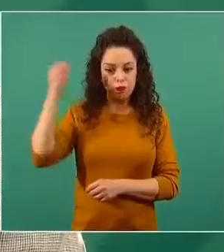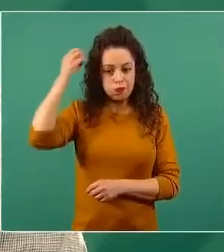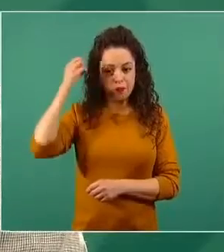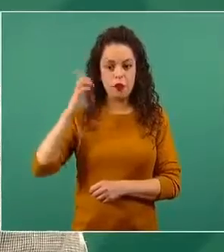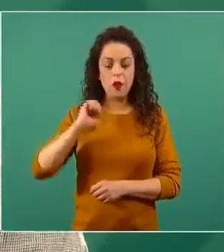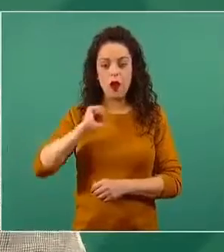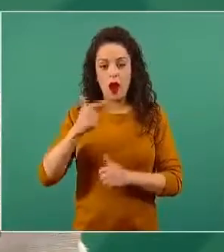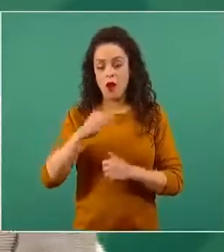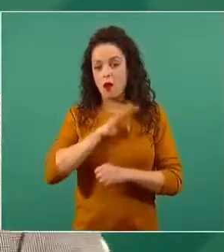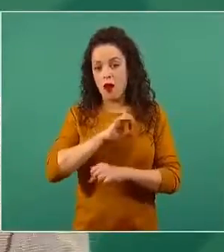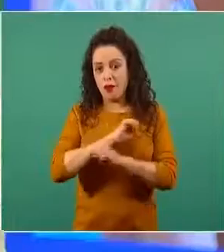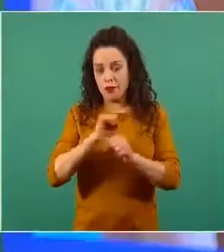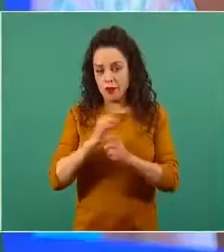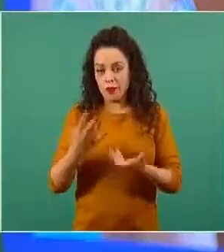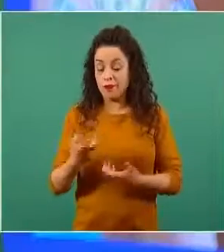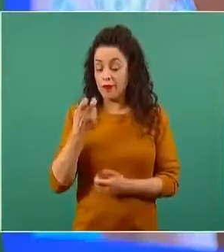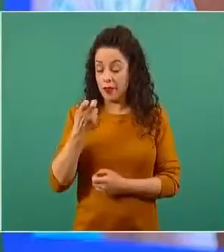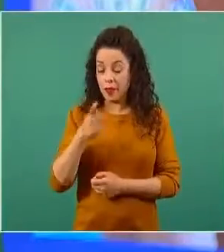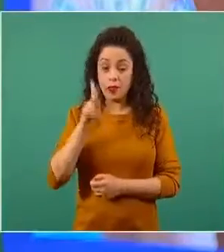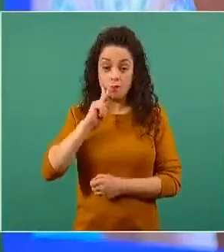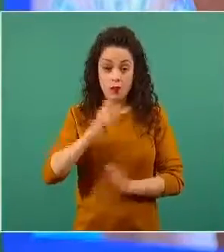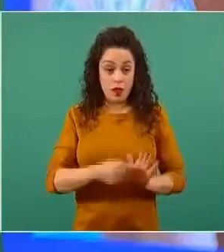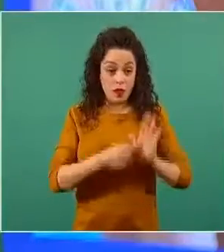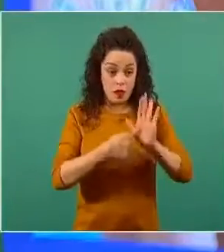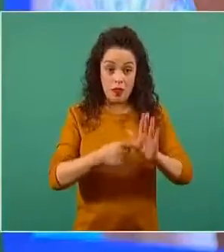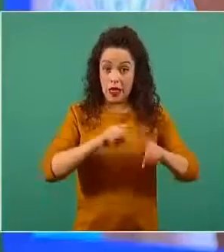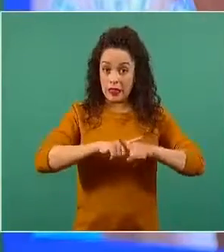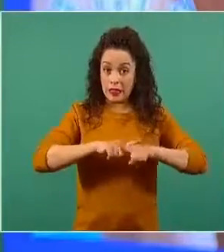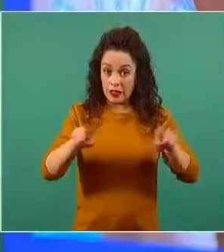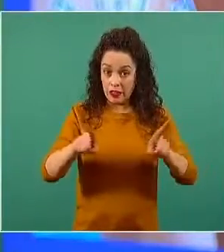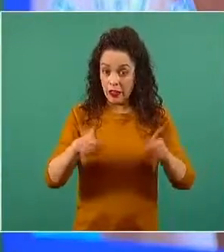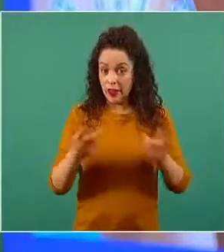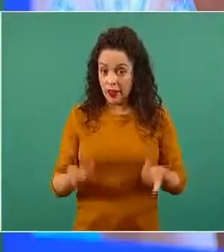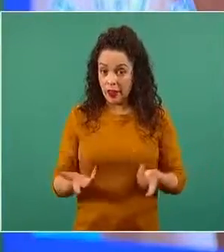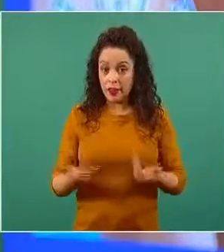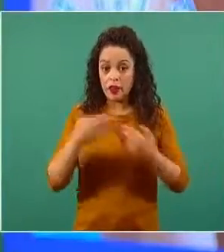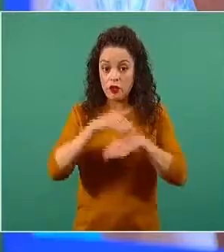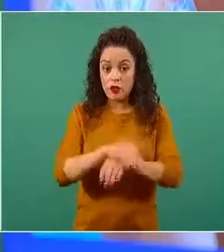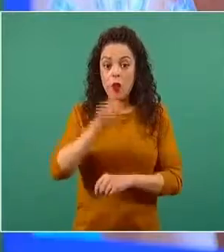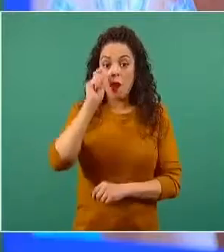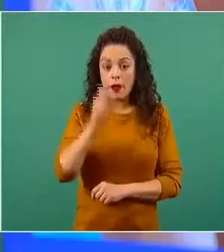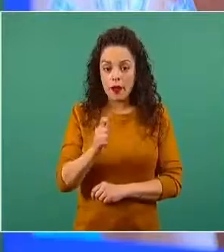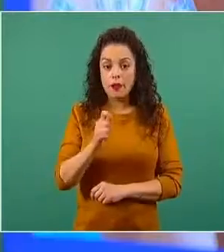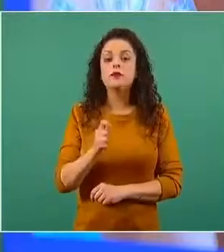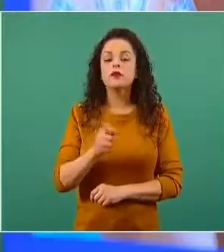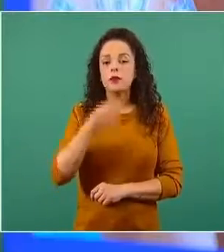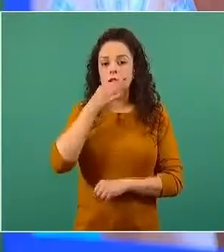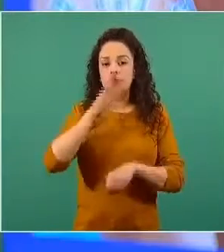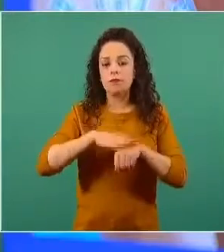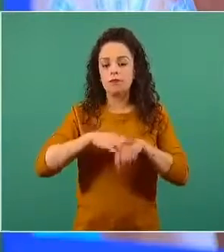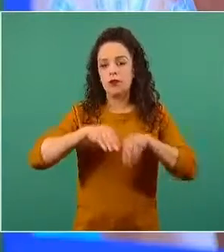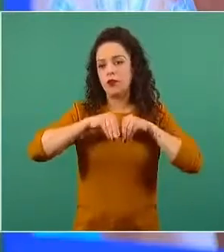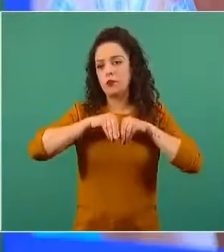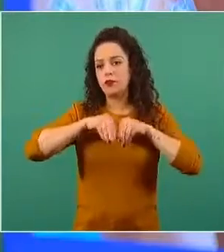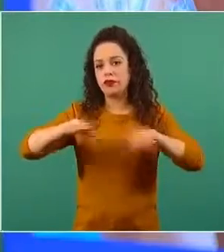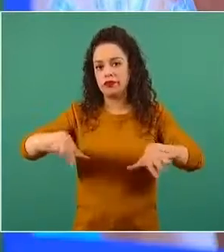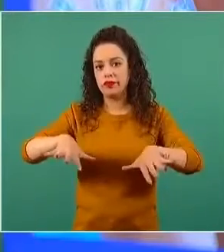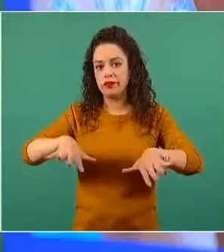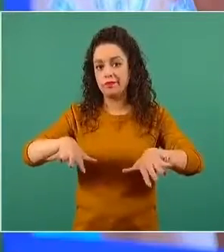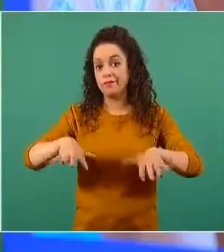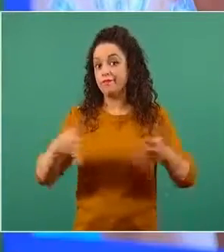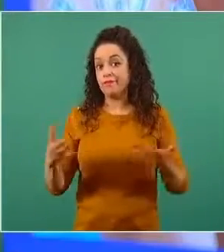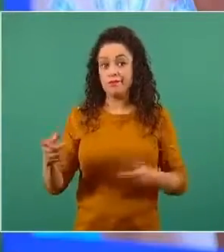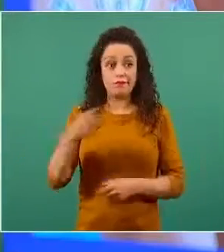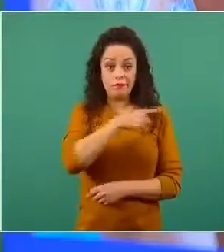científica es distinta la impresión que uno se lleva respecto a lo que se amplifica en los medios de comunicación. La impresión